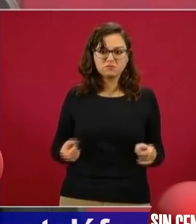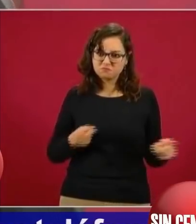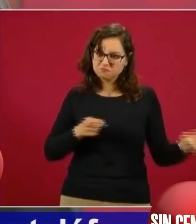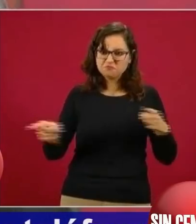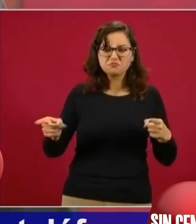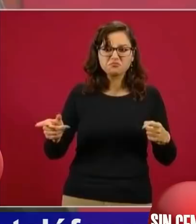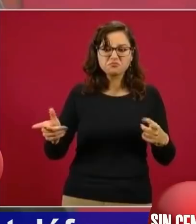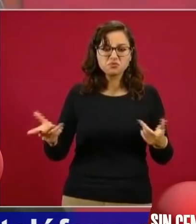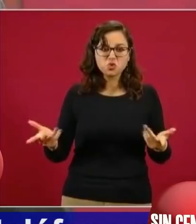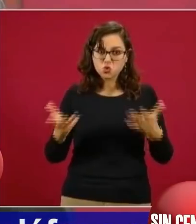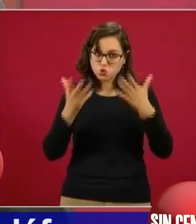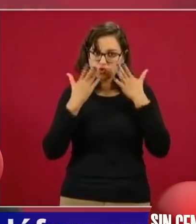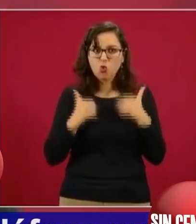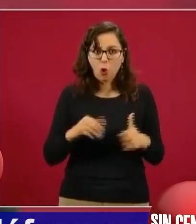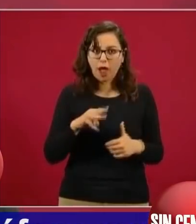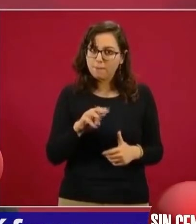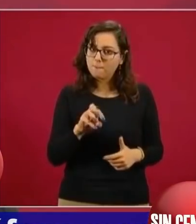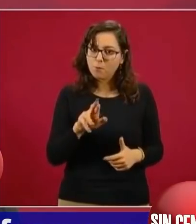eso es inmoral.